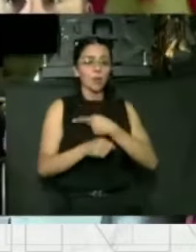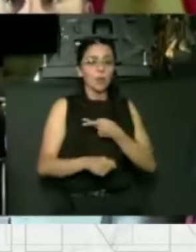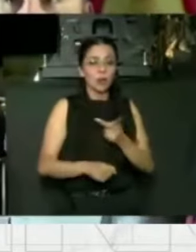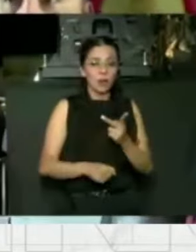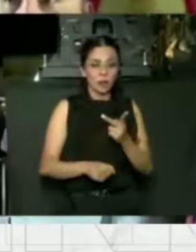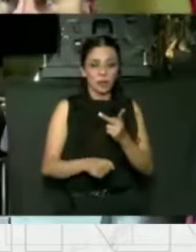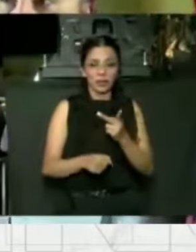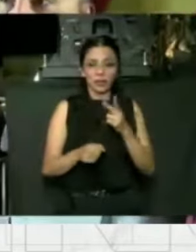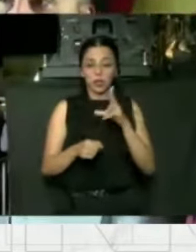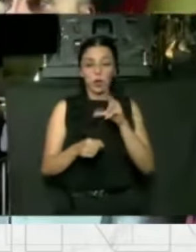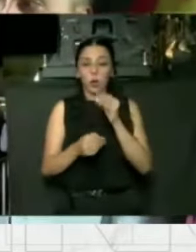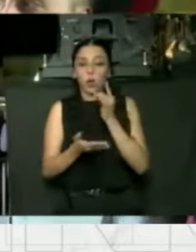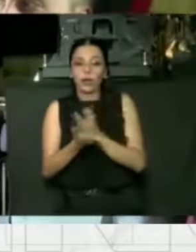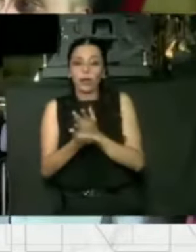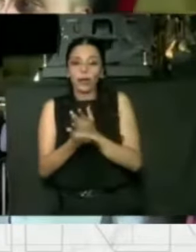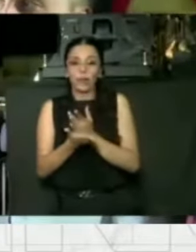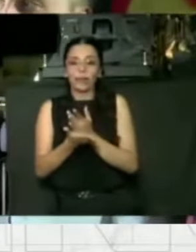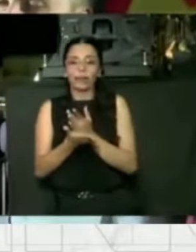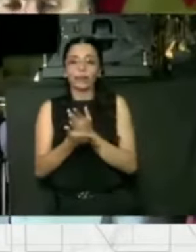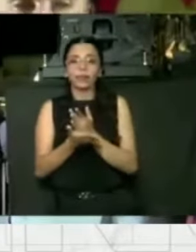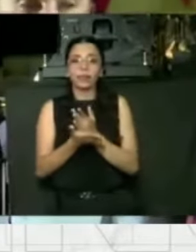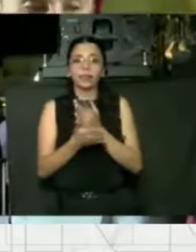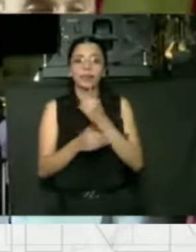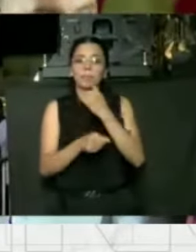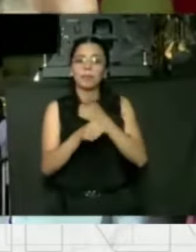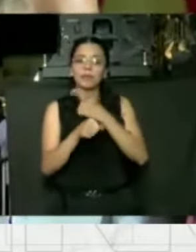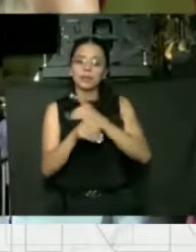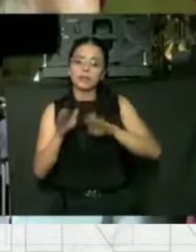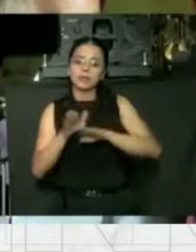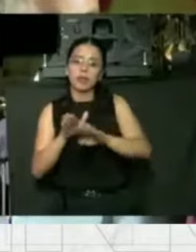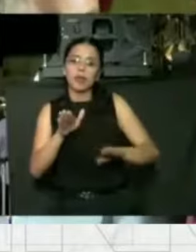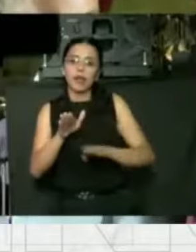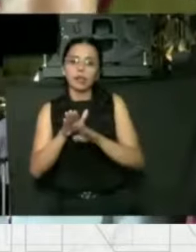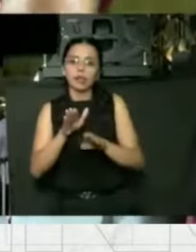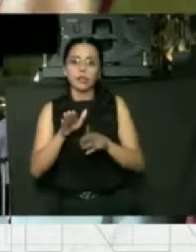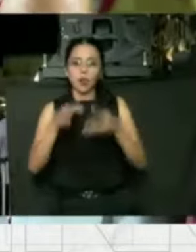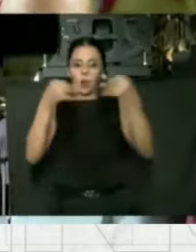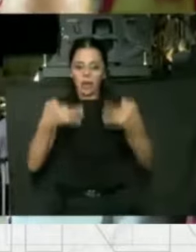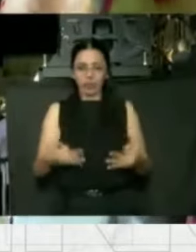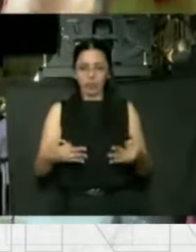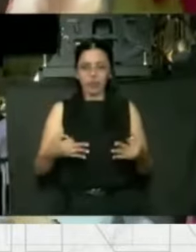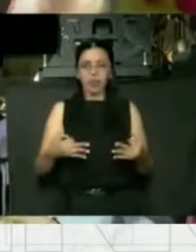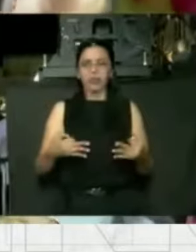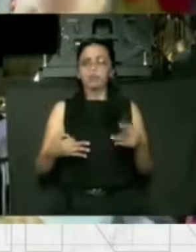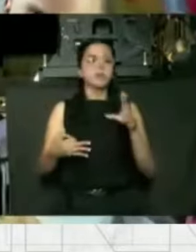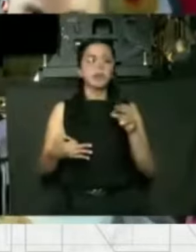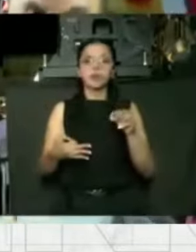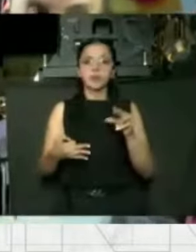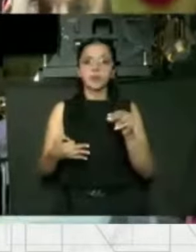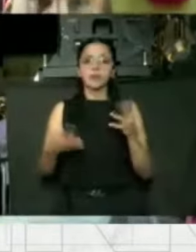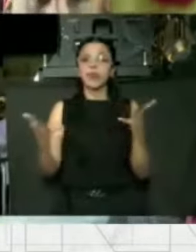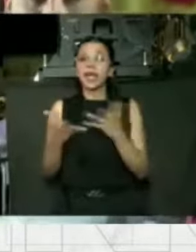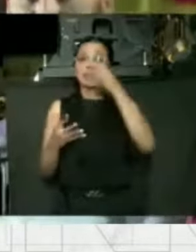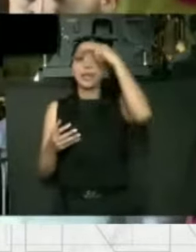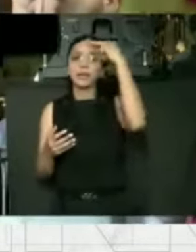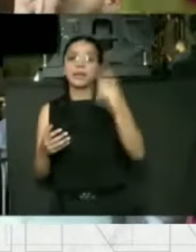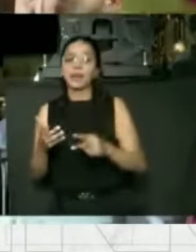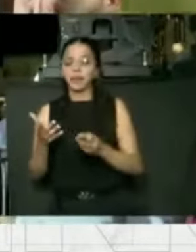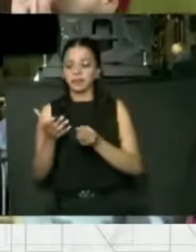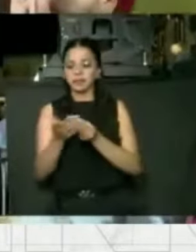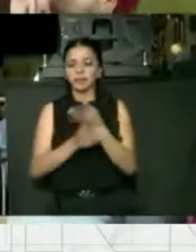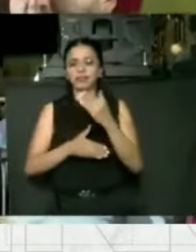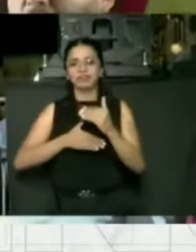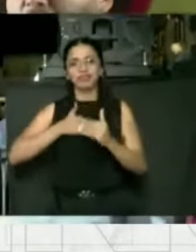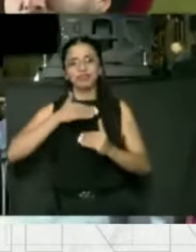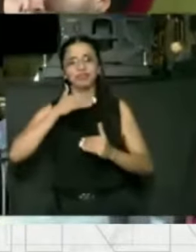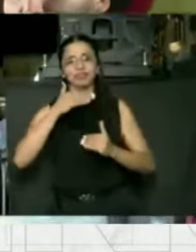no solamente es un principio ético y moral, sino que además hace que México salga